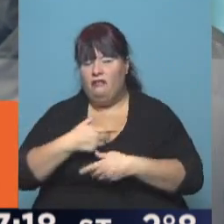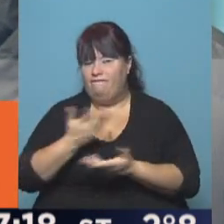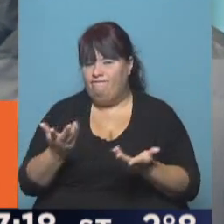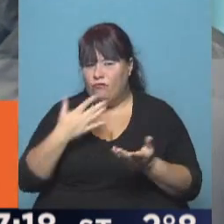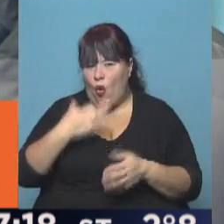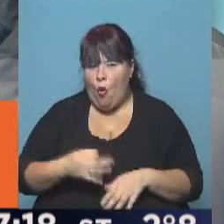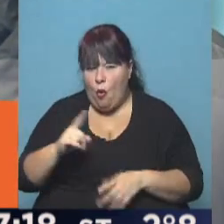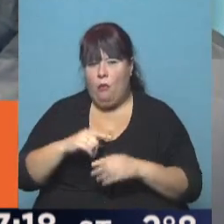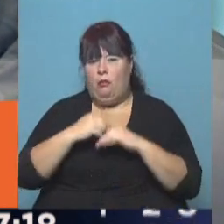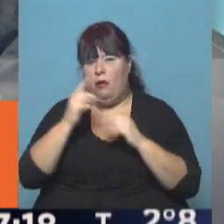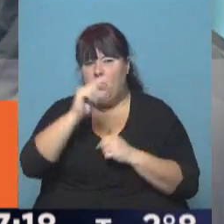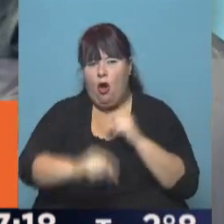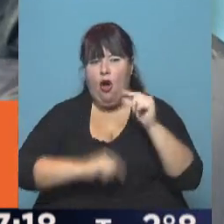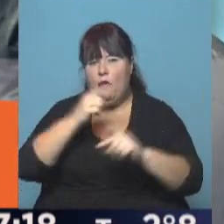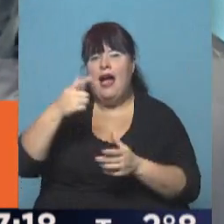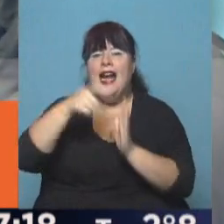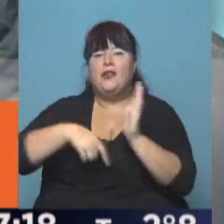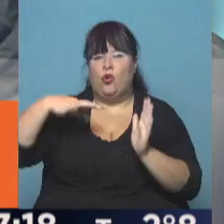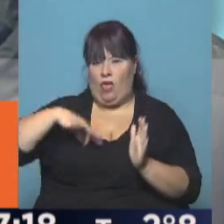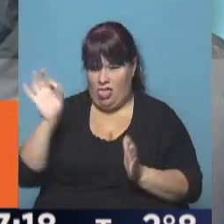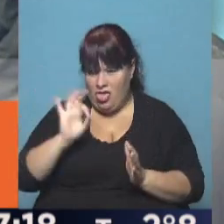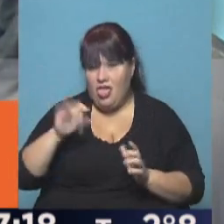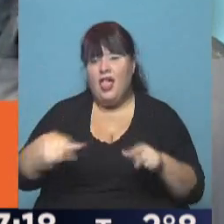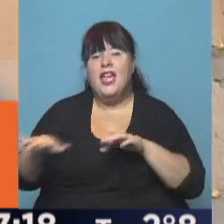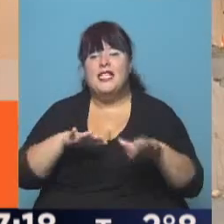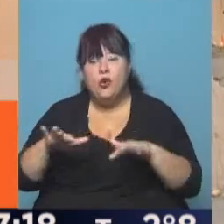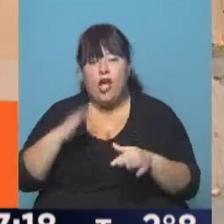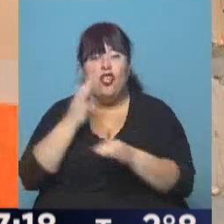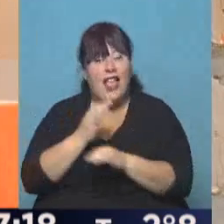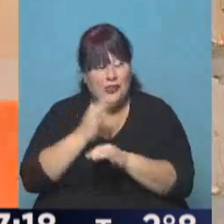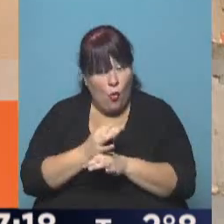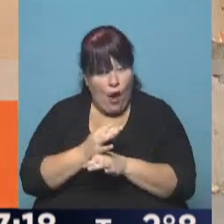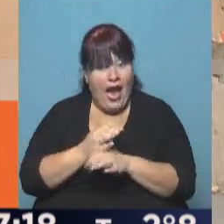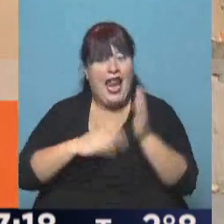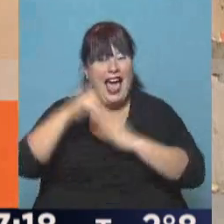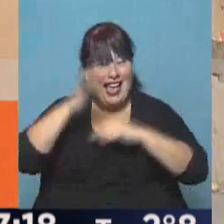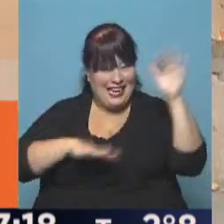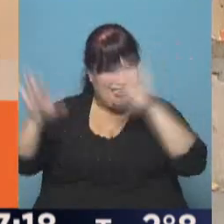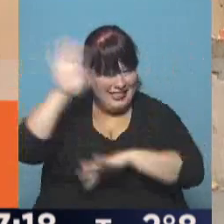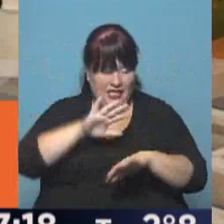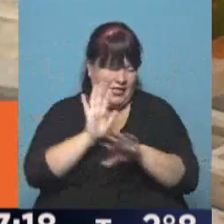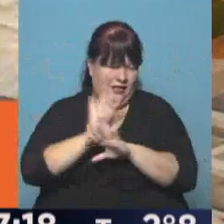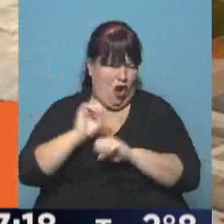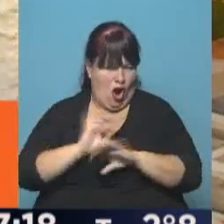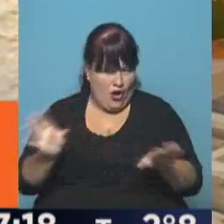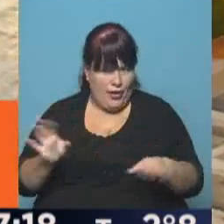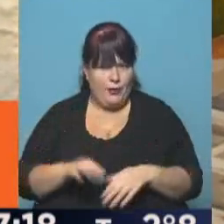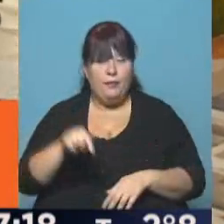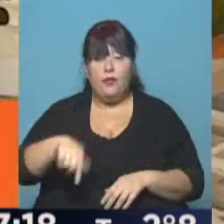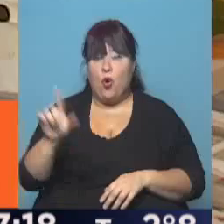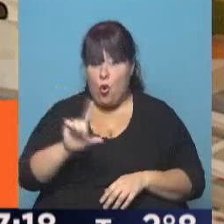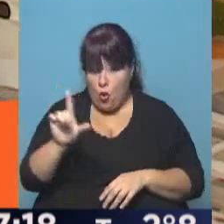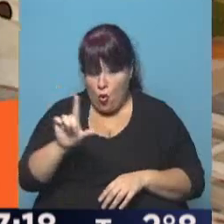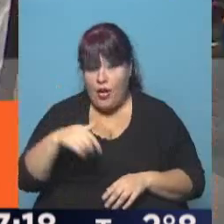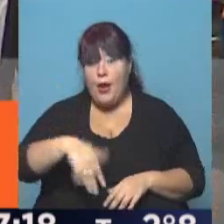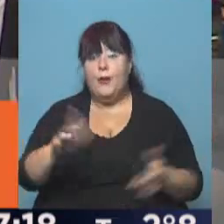de manera desdoblada, sin recibos de sueldo. La situación de las escuelas, de la infraestructura, realmente es muy grave. Este lunes